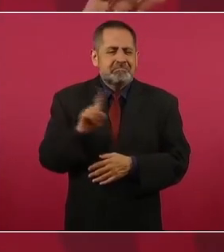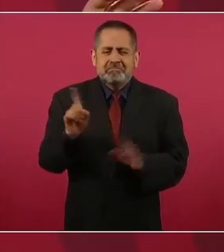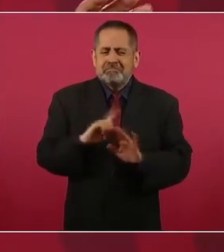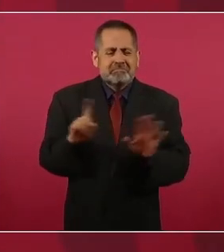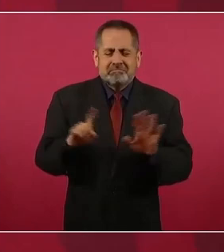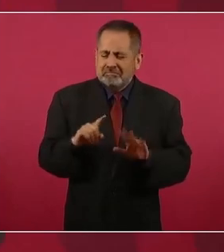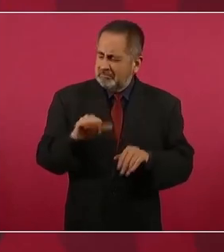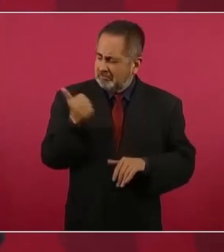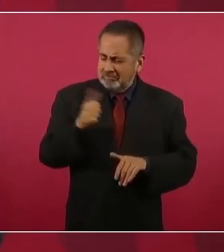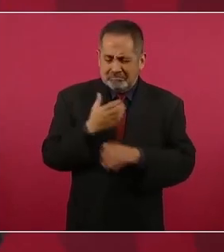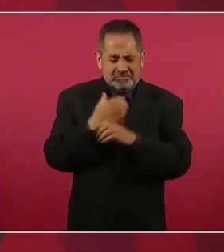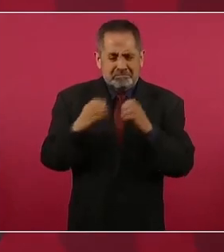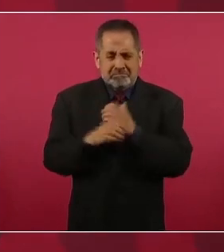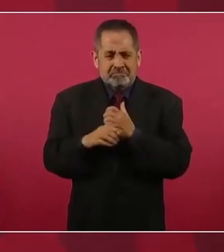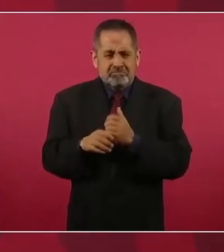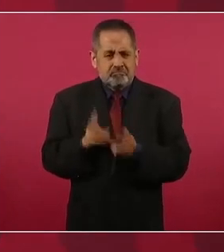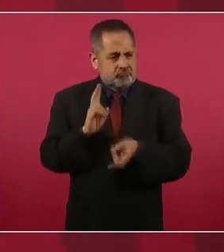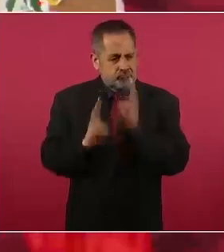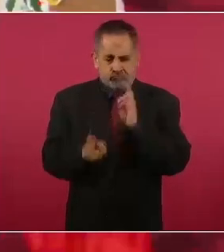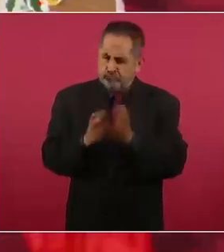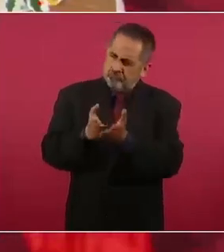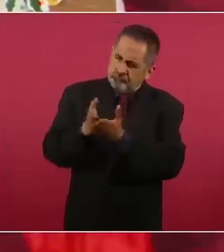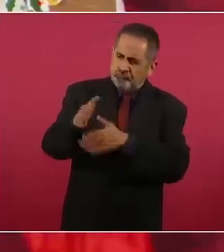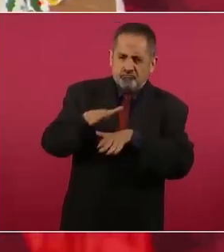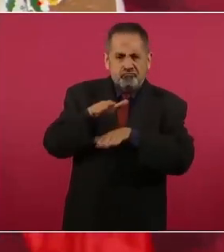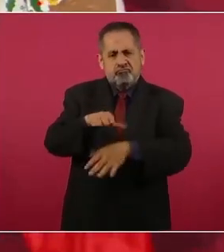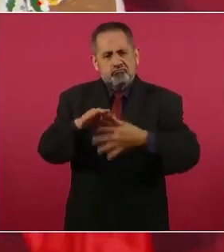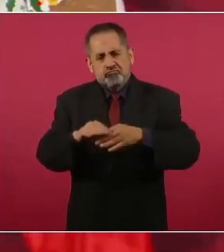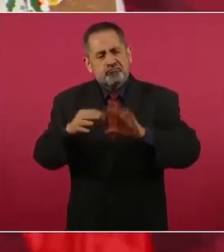Nosotros no. Aquí